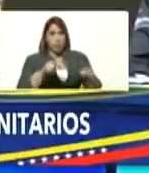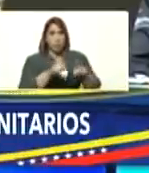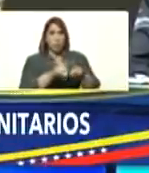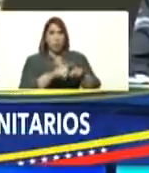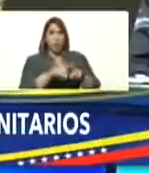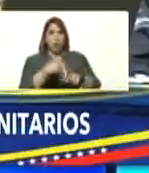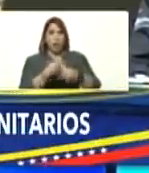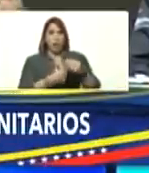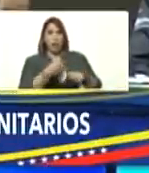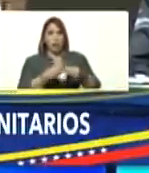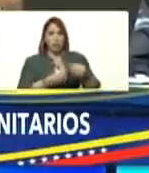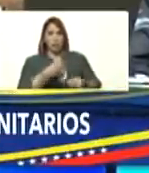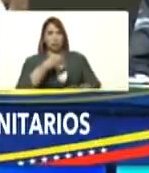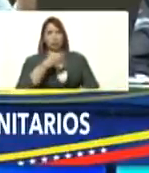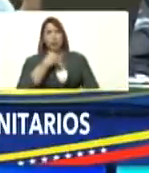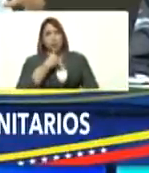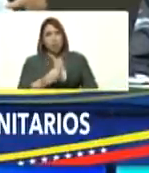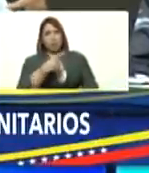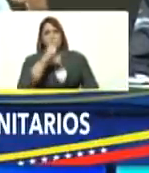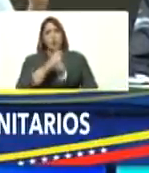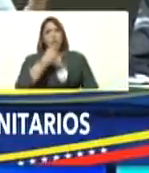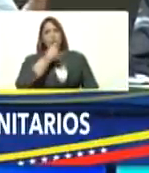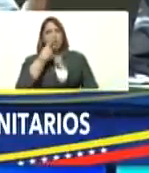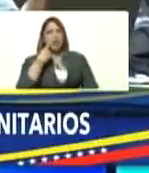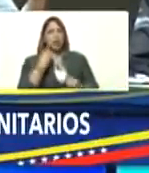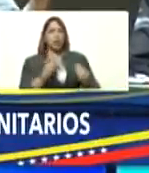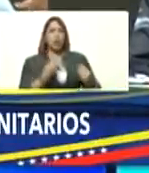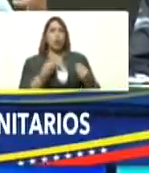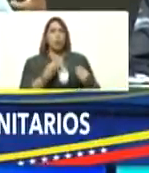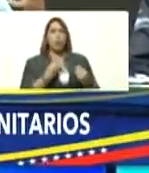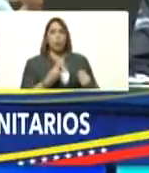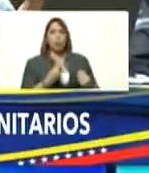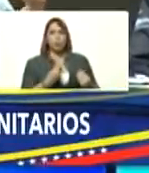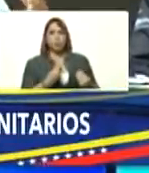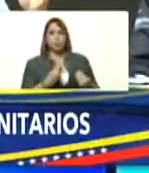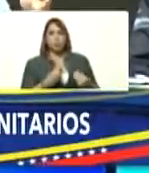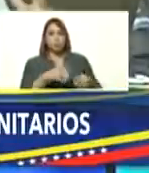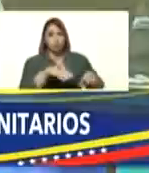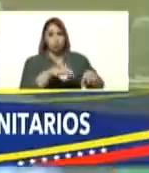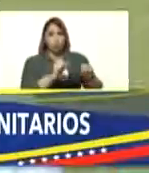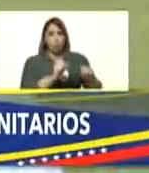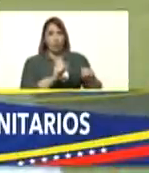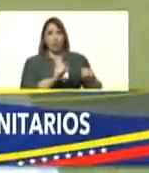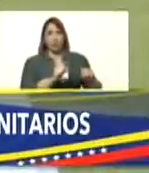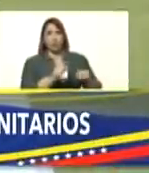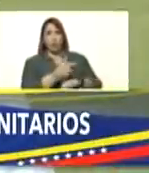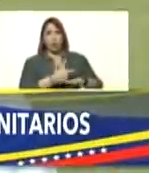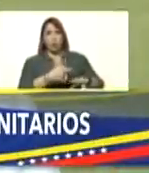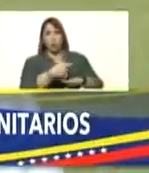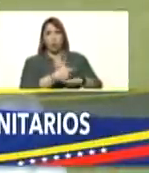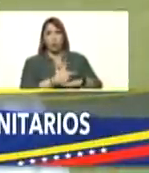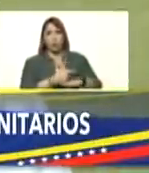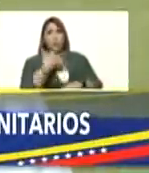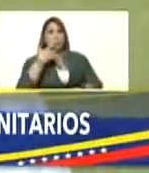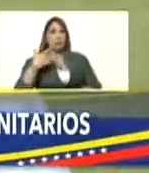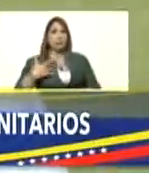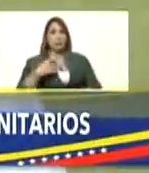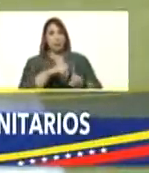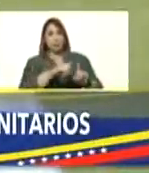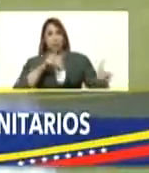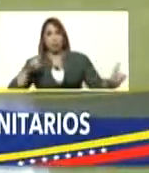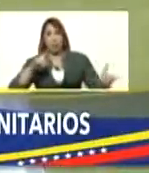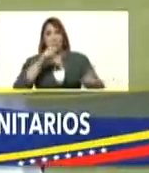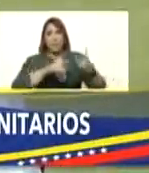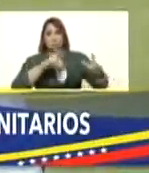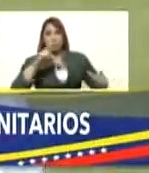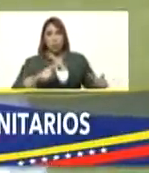lo que ha narrado José Alejandro Terán. Cómo agarrar una gobernación altamente burocratizada, alejada de la gente,